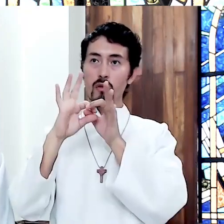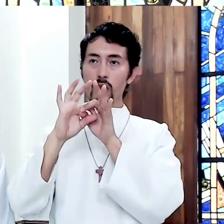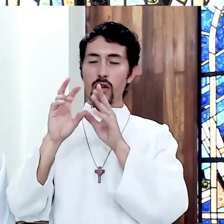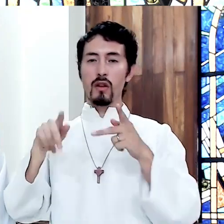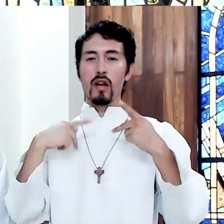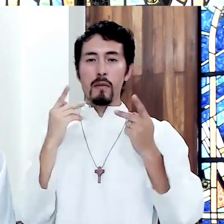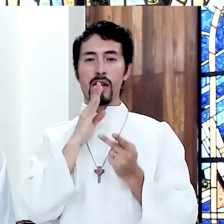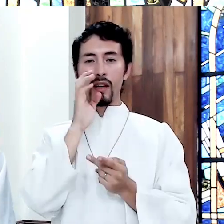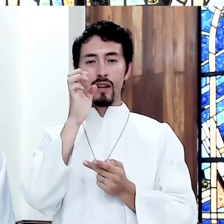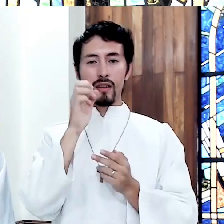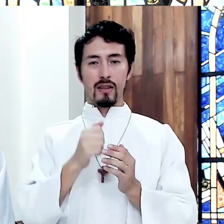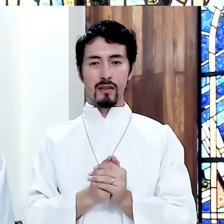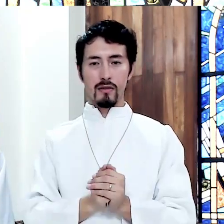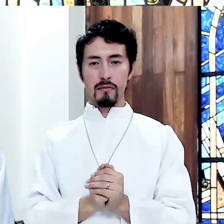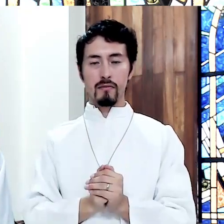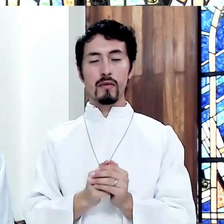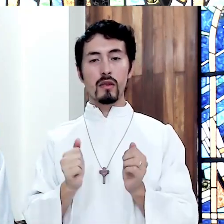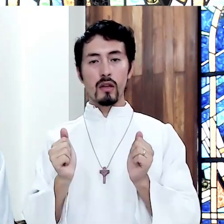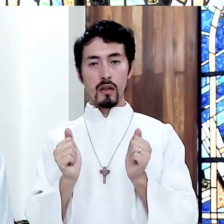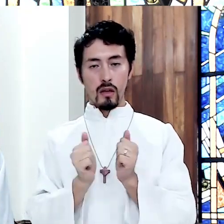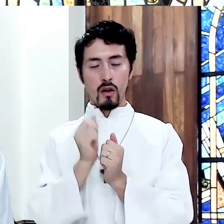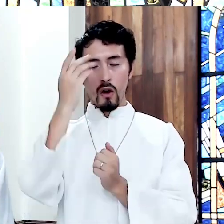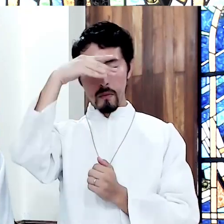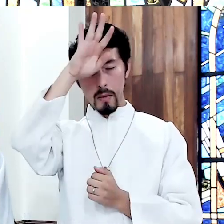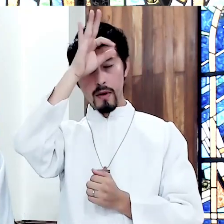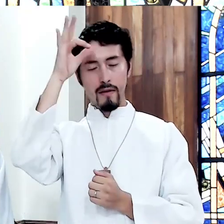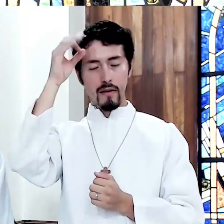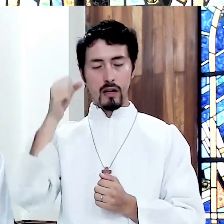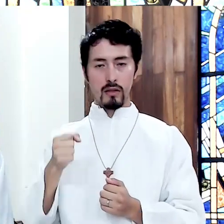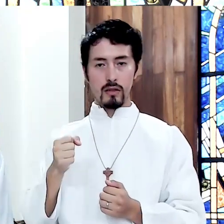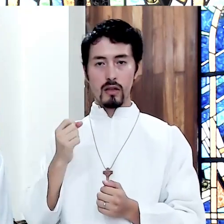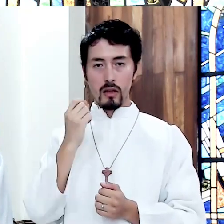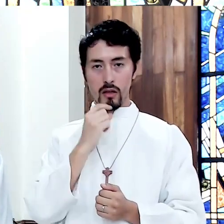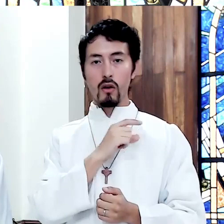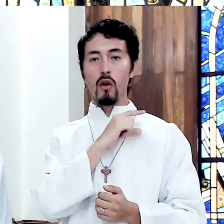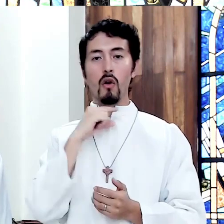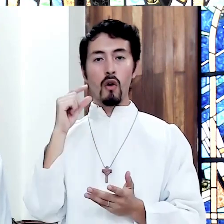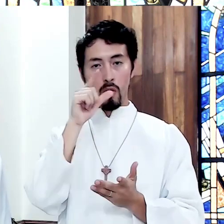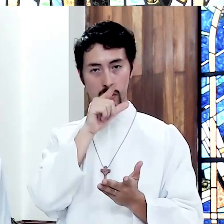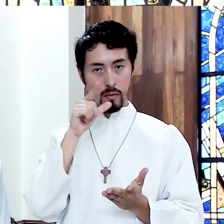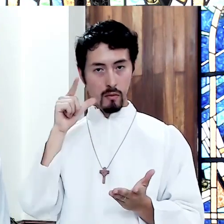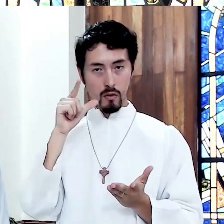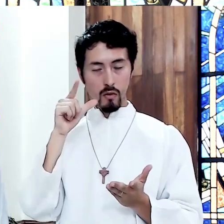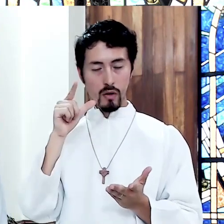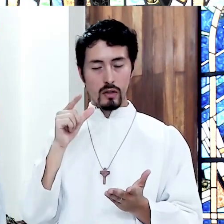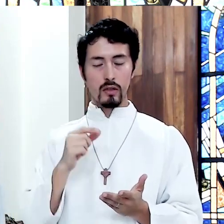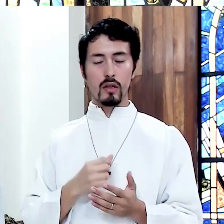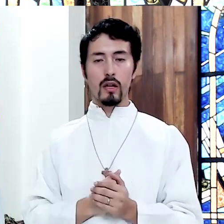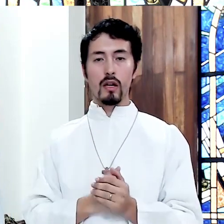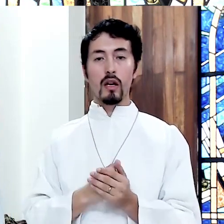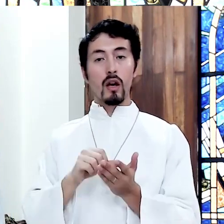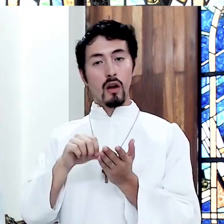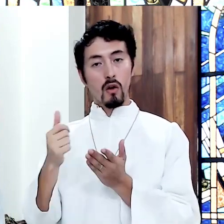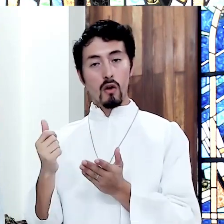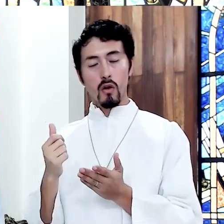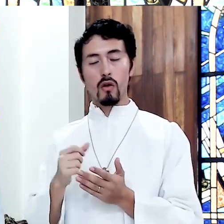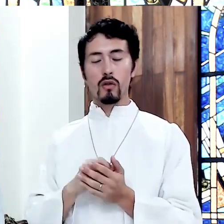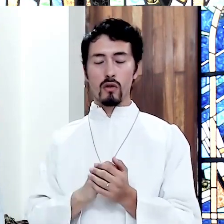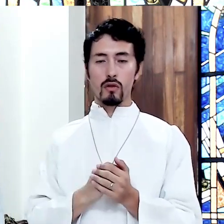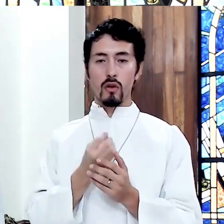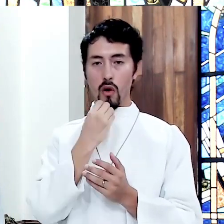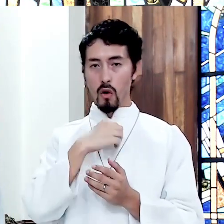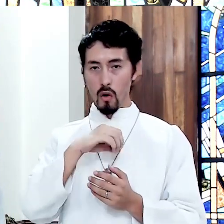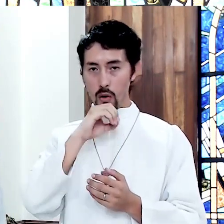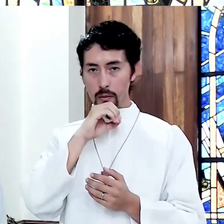Papa Francisco, conmigo indigno siervo tuyo, con mis hermanos Gerardo y Gustavo, y todos